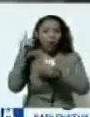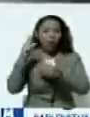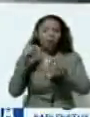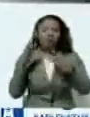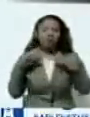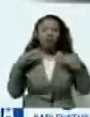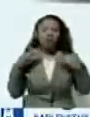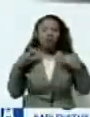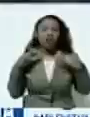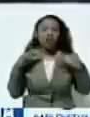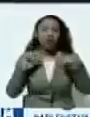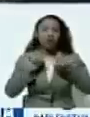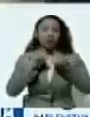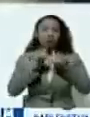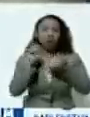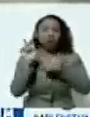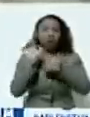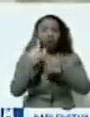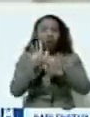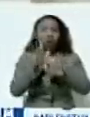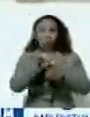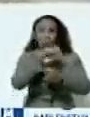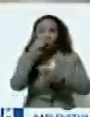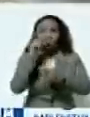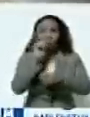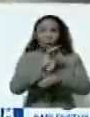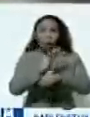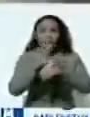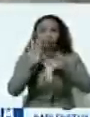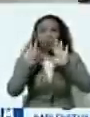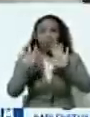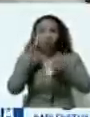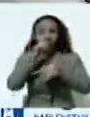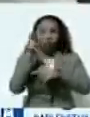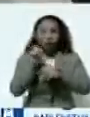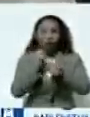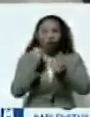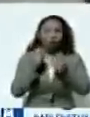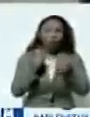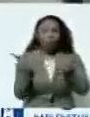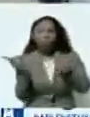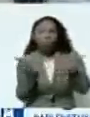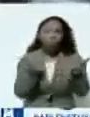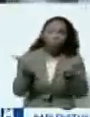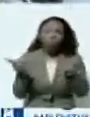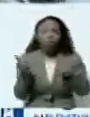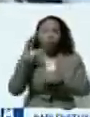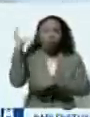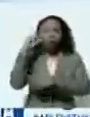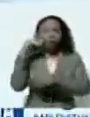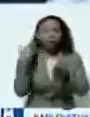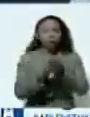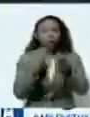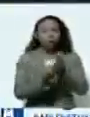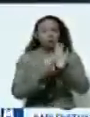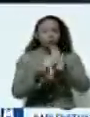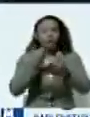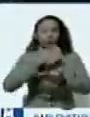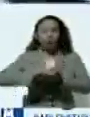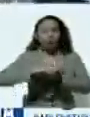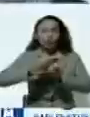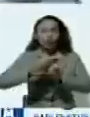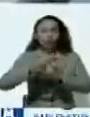vacaciones. Inicialmente, el señalado narcotraficante de 49 años intentó evadir a las autoridades colombianas presentando su pasaporte italiano